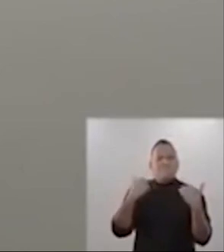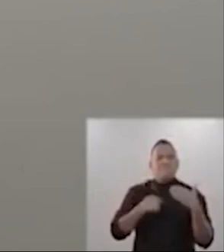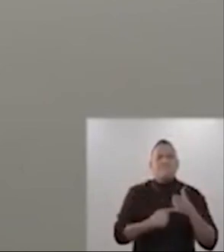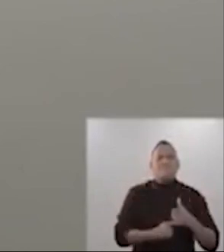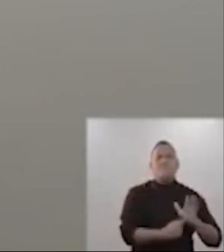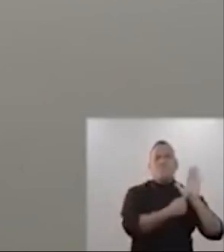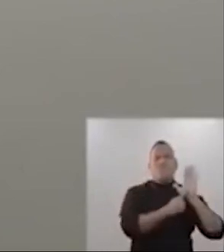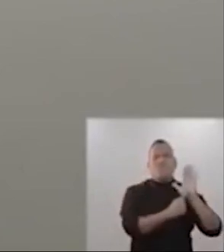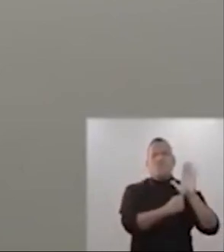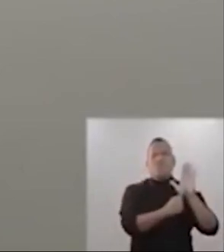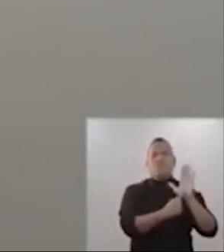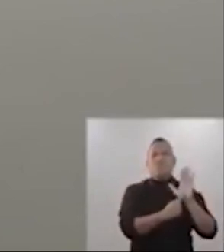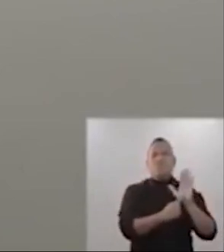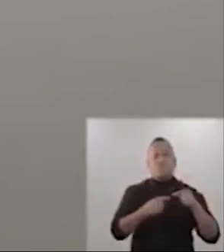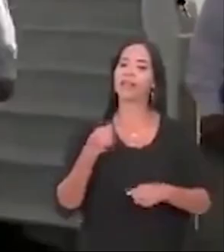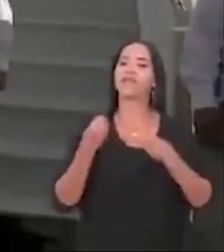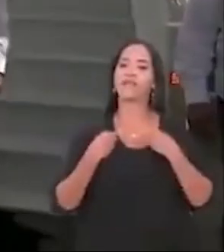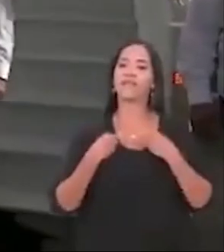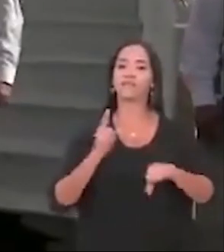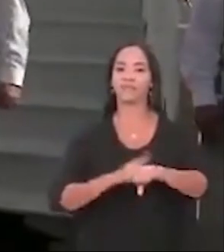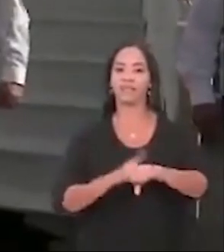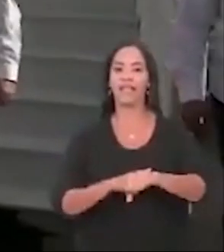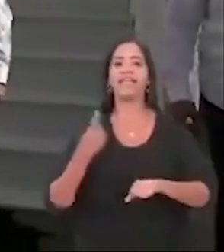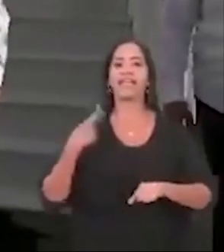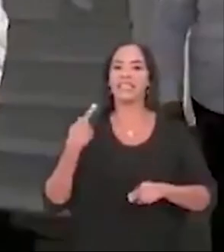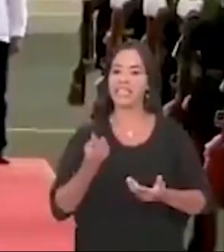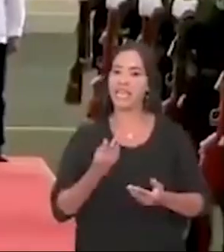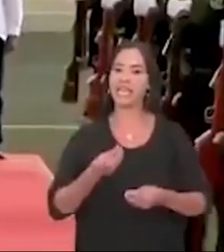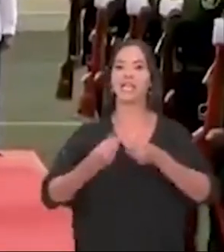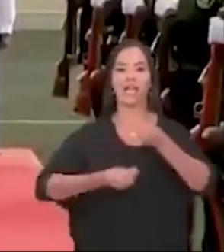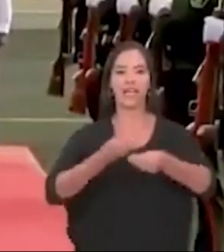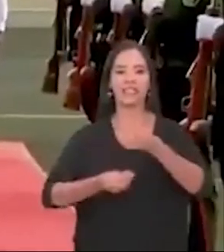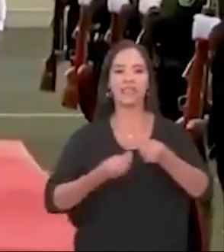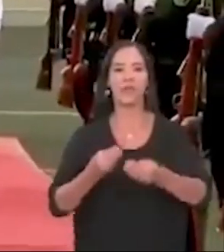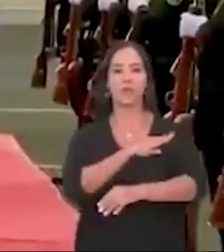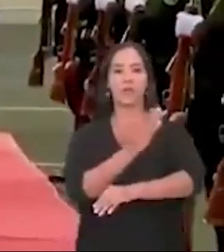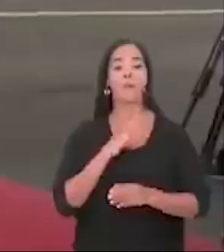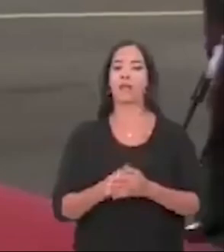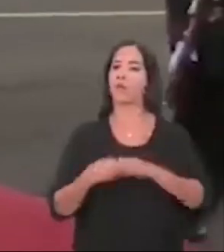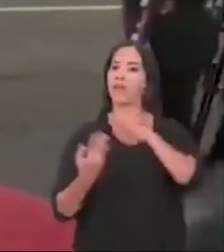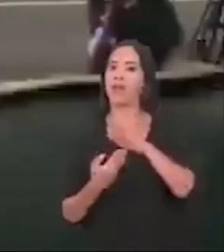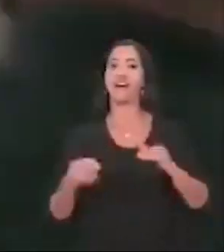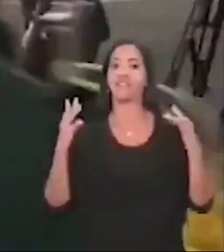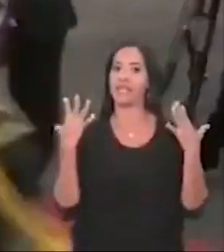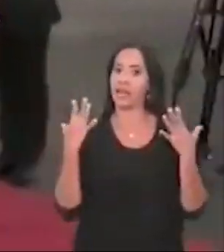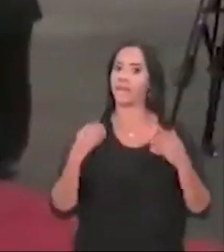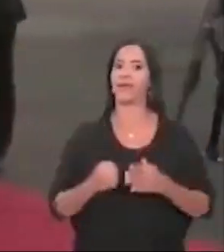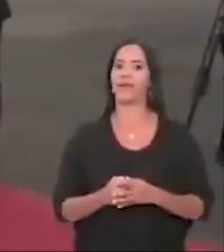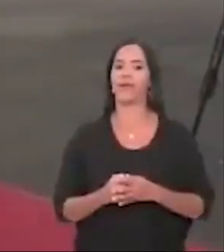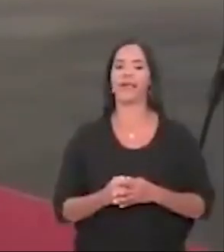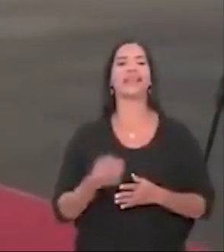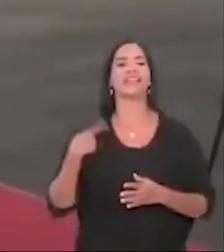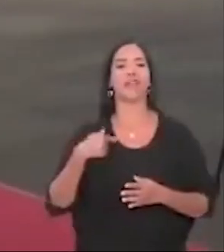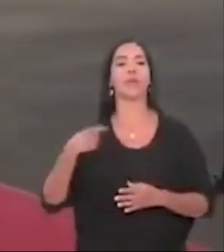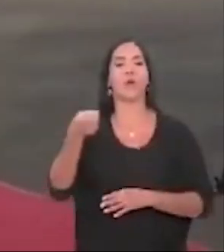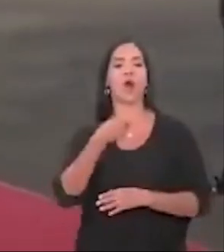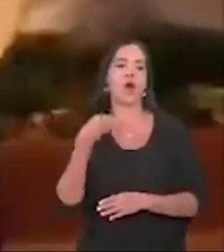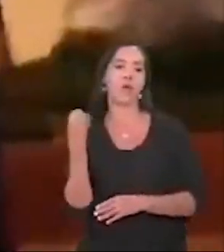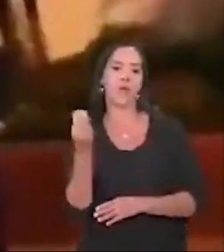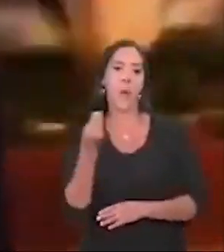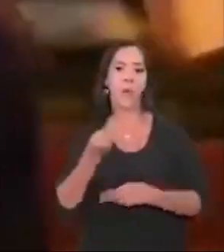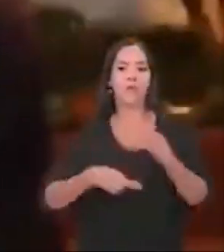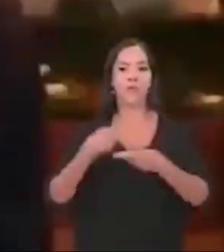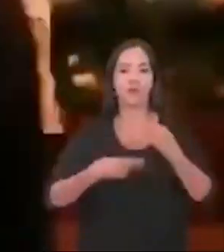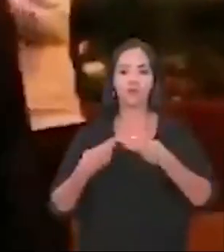de países dijo la semana pasada que el resto es unificar a los sectores democráticos y lograr condiciones para